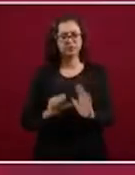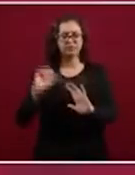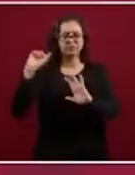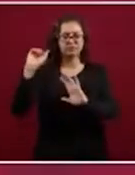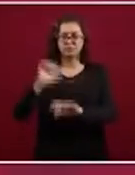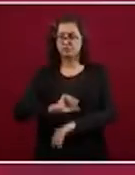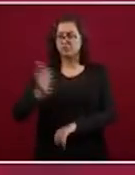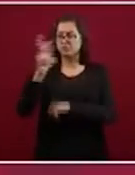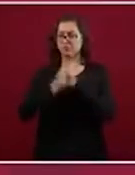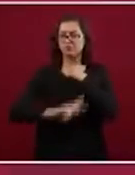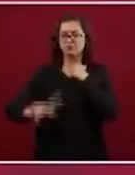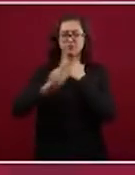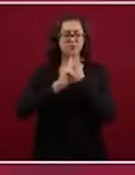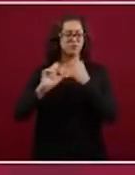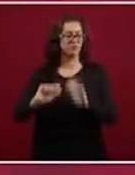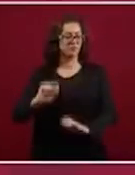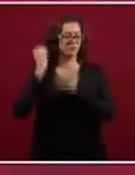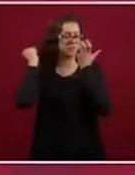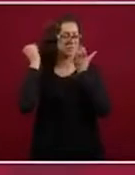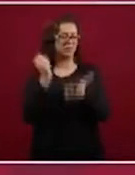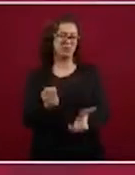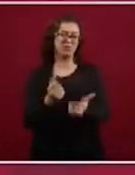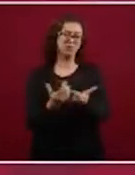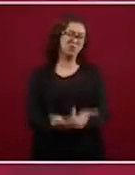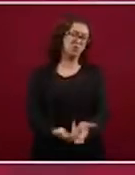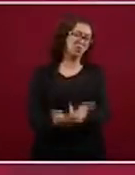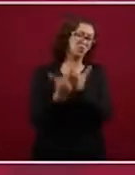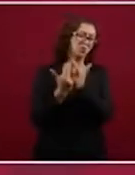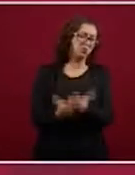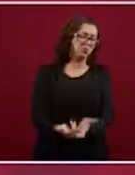extranjera más cuantiosa en la historia